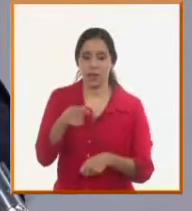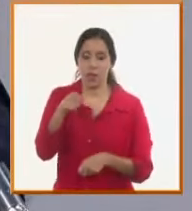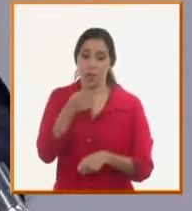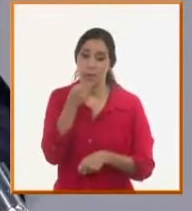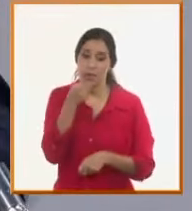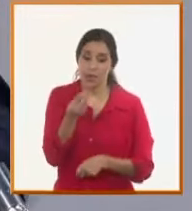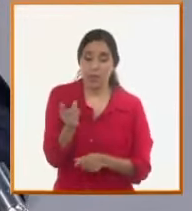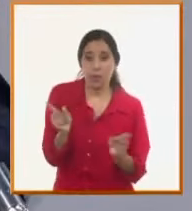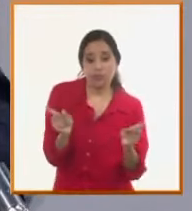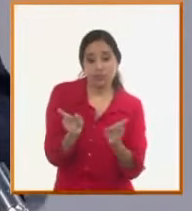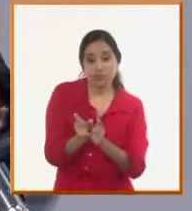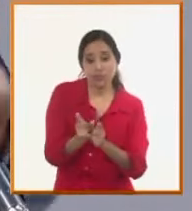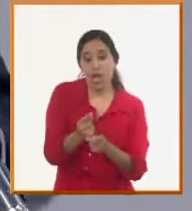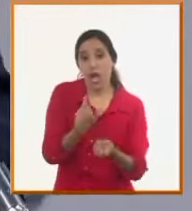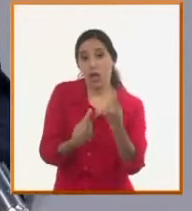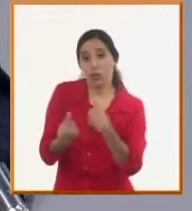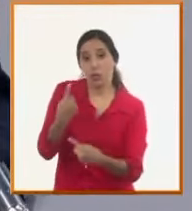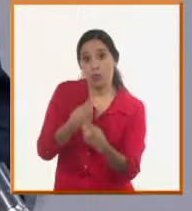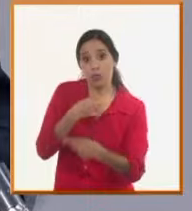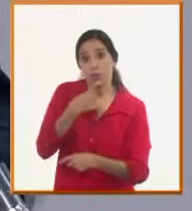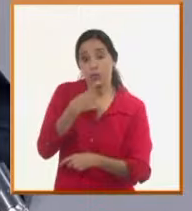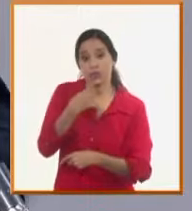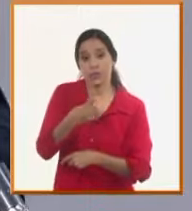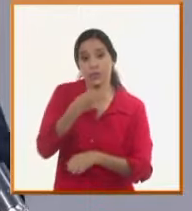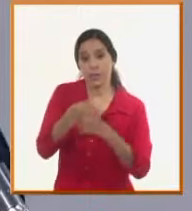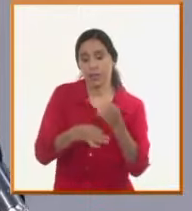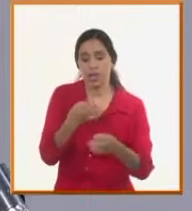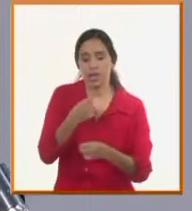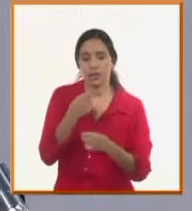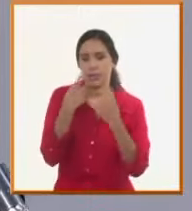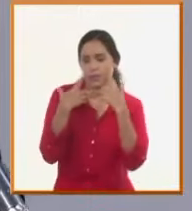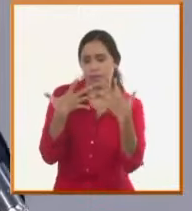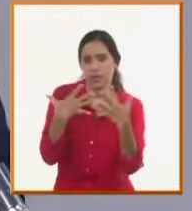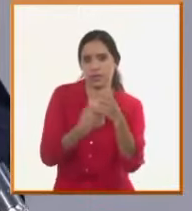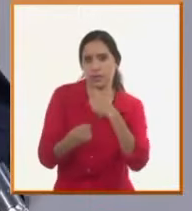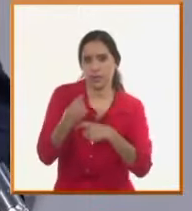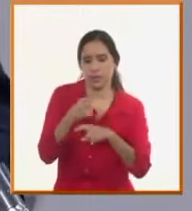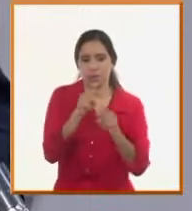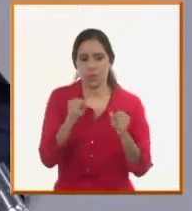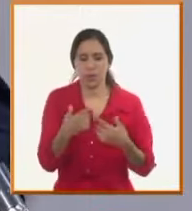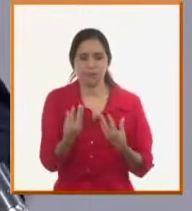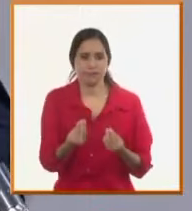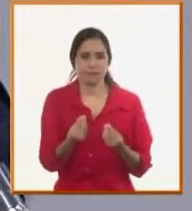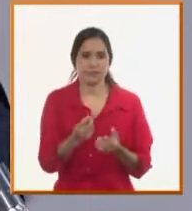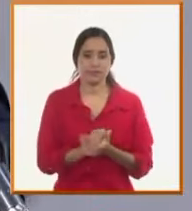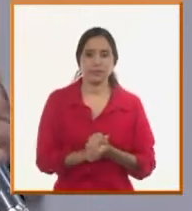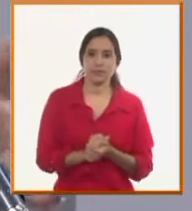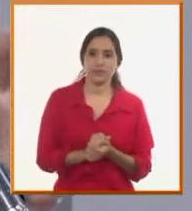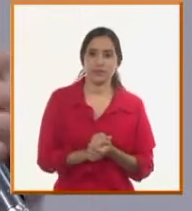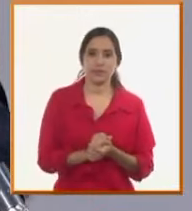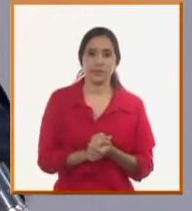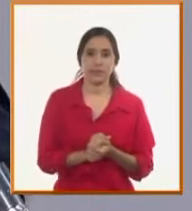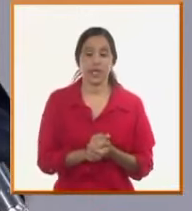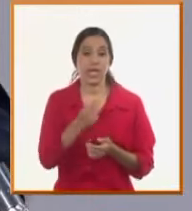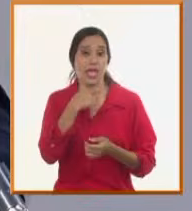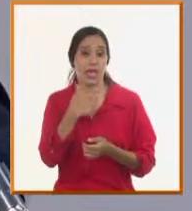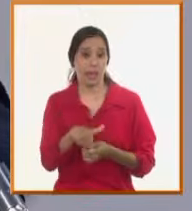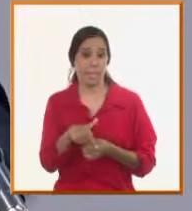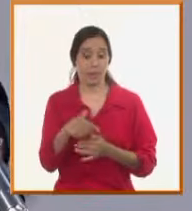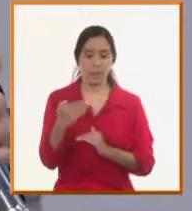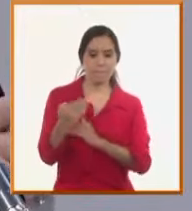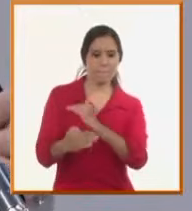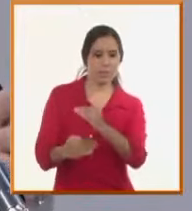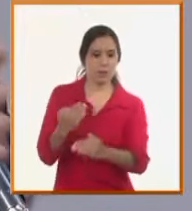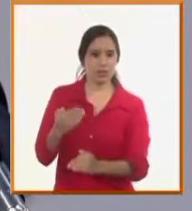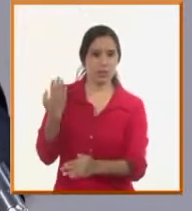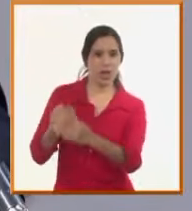puede remitir a esa gaceta la resolución. ¿Cuál sería 65? El más invalidante, por ejemplo? El más invalidante, haber tenido algún proceso que